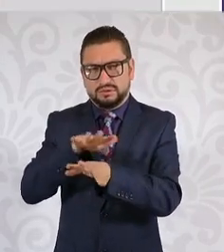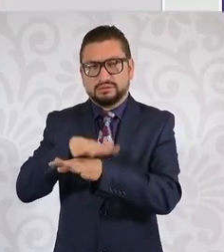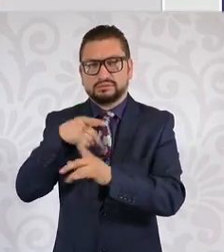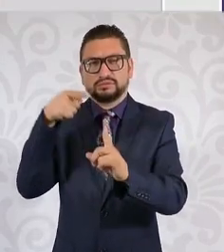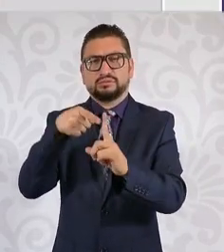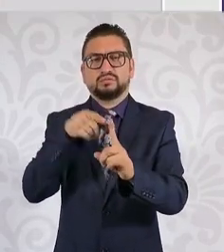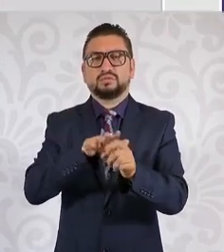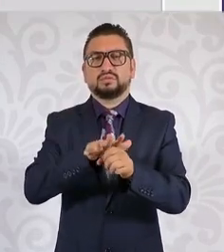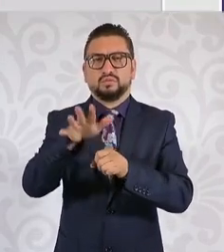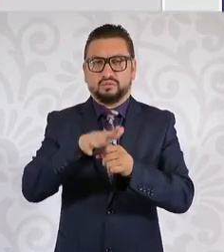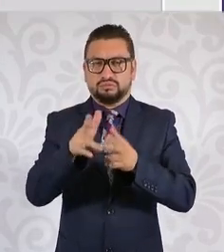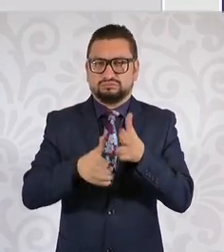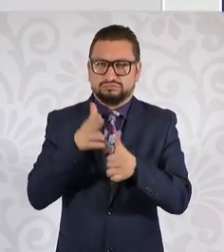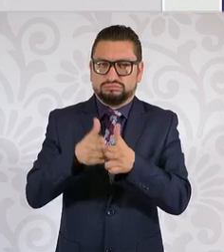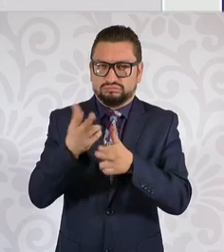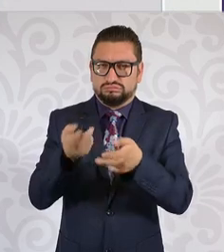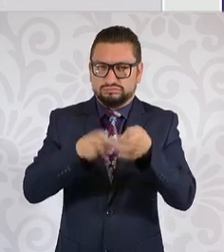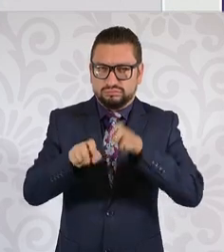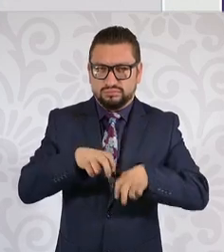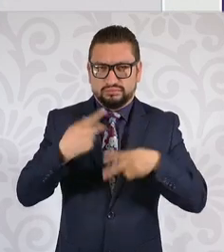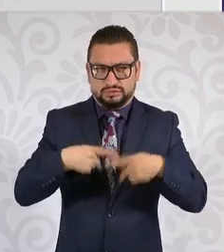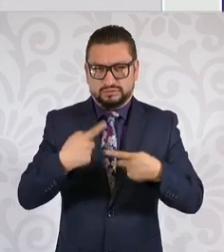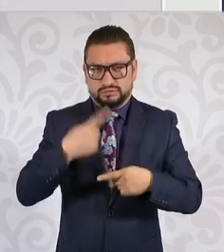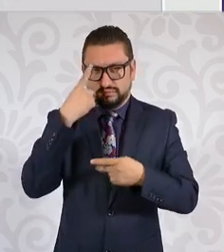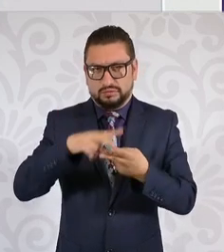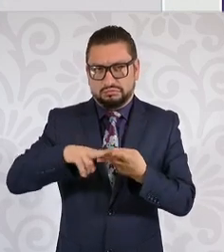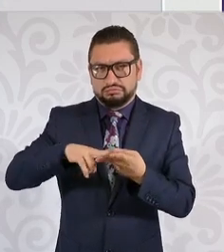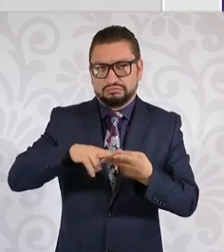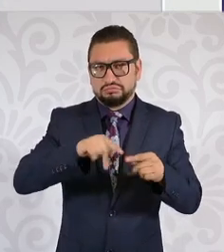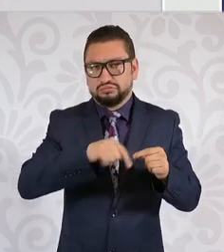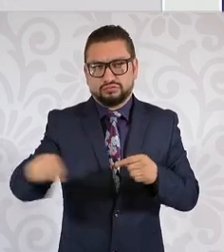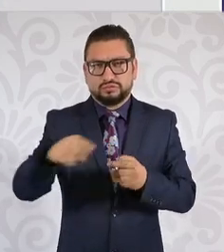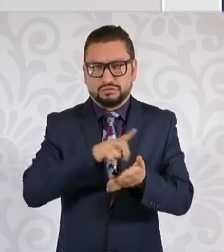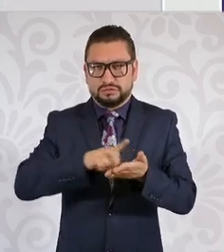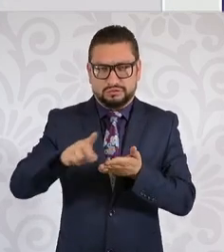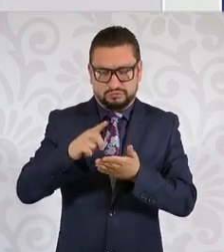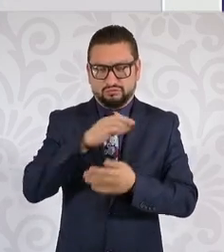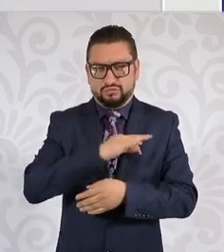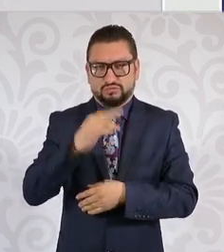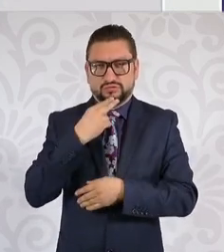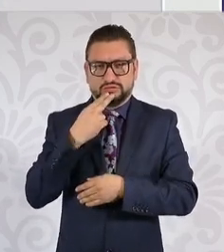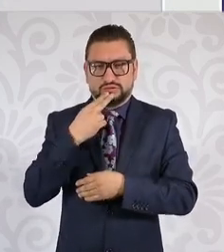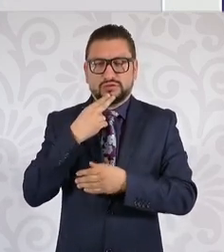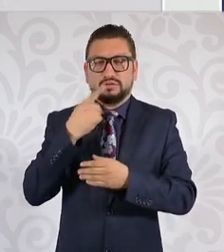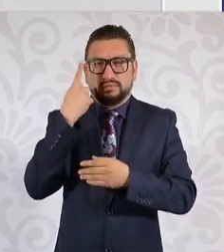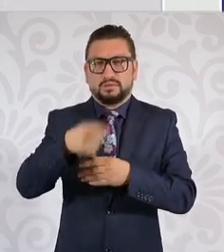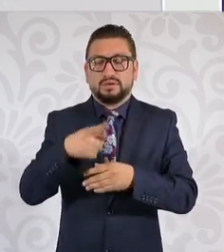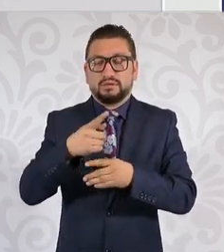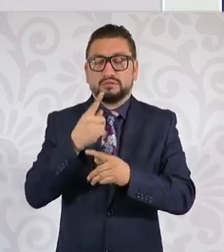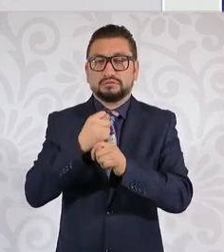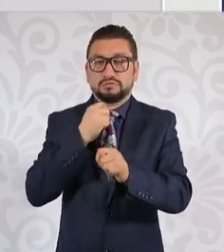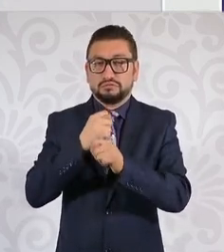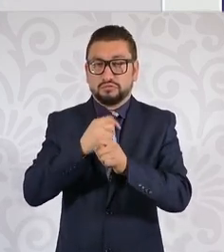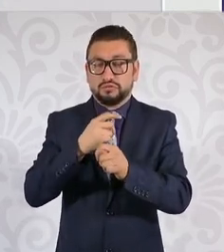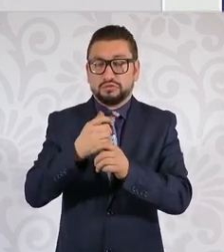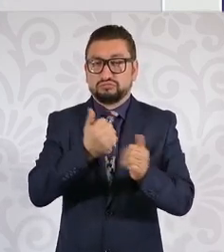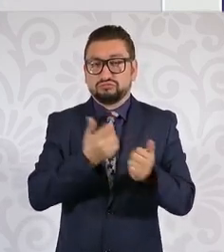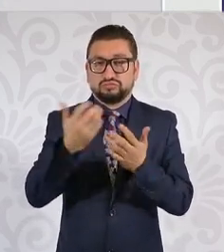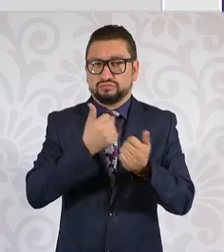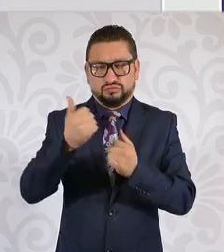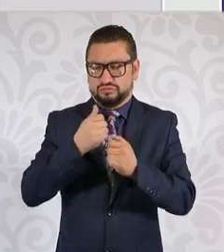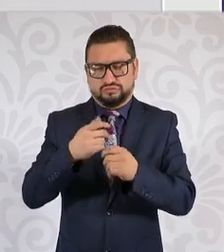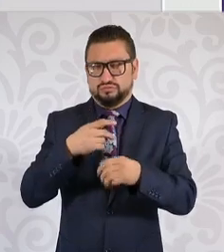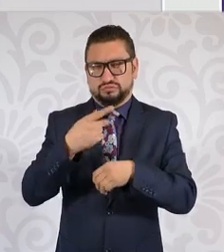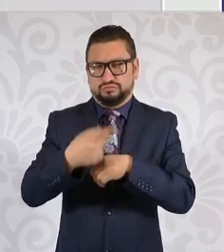la implementación de trenes de pasajeros sobre el derecho de vía existente sin afectar el servicio público de transporte ferroviario de carga y el gobierno federal